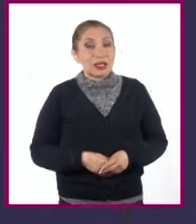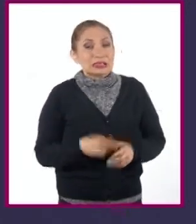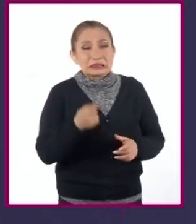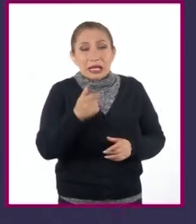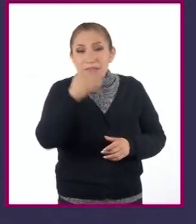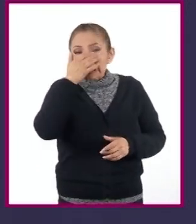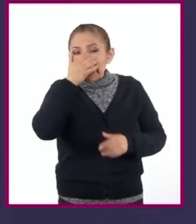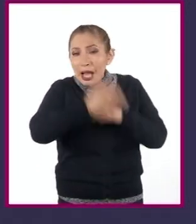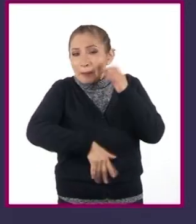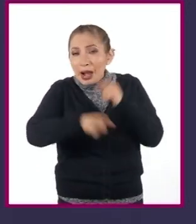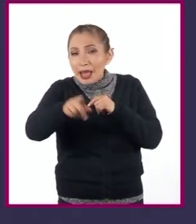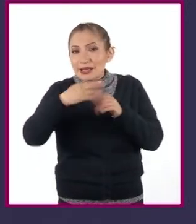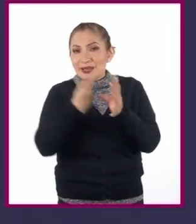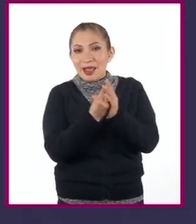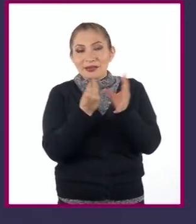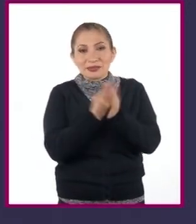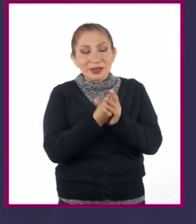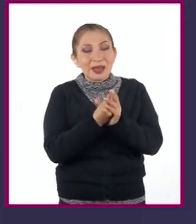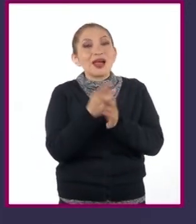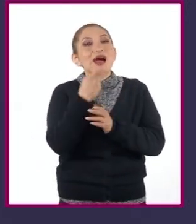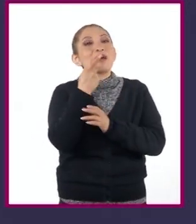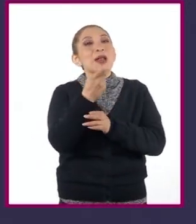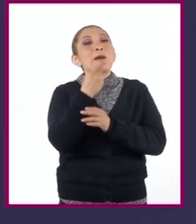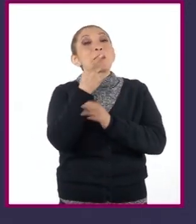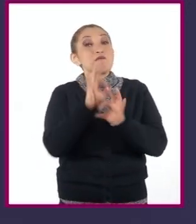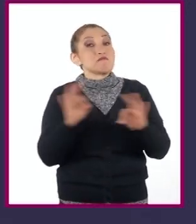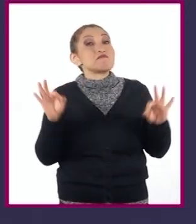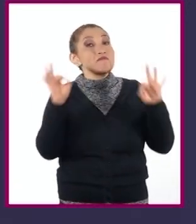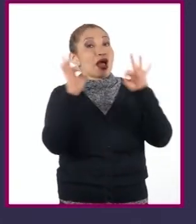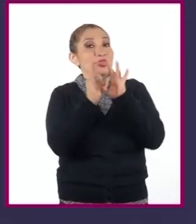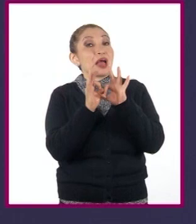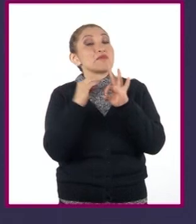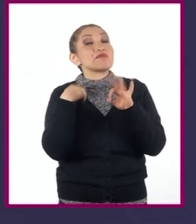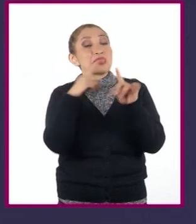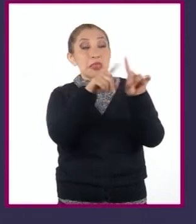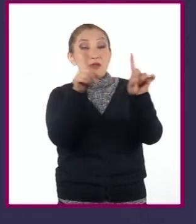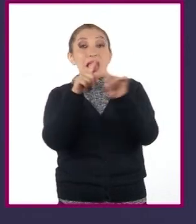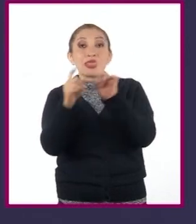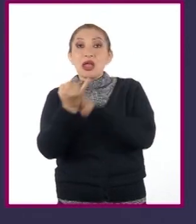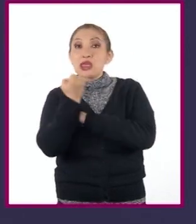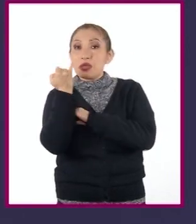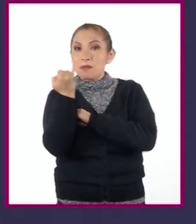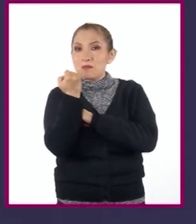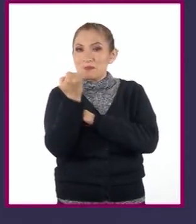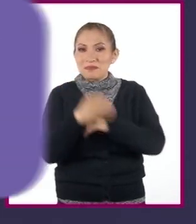de llegar al final de esta sesión, en la que hablamos de la importancia de la diversidad lingüística.